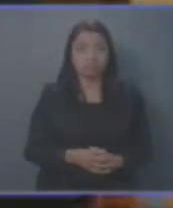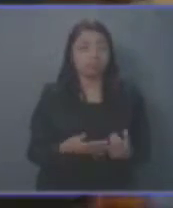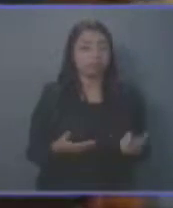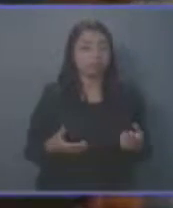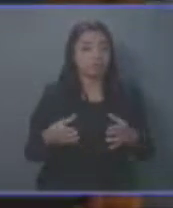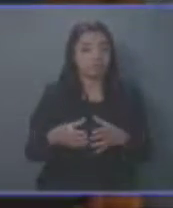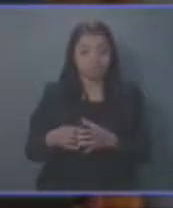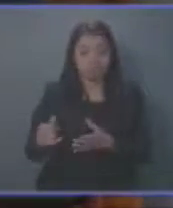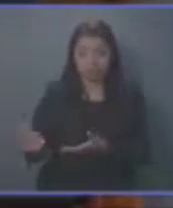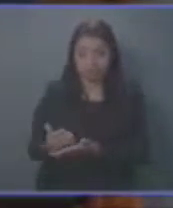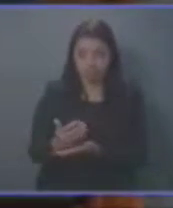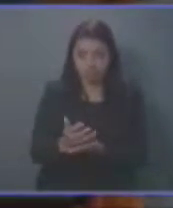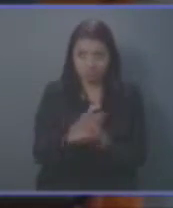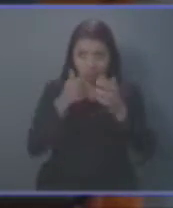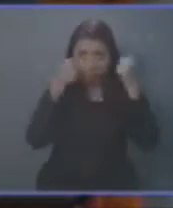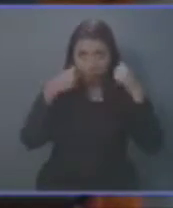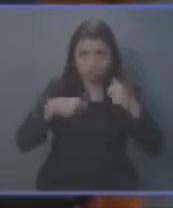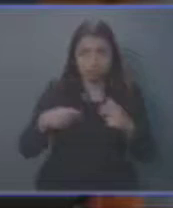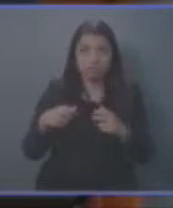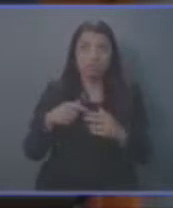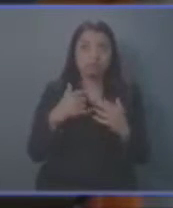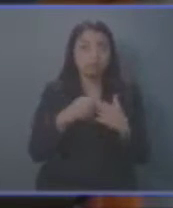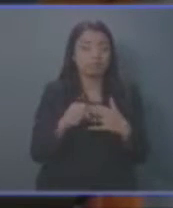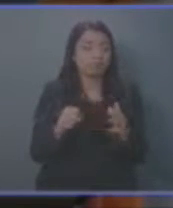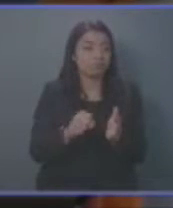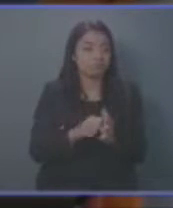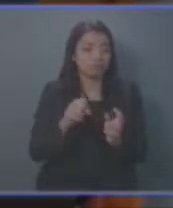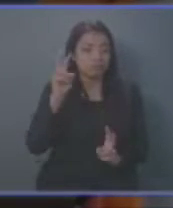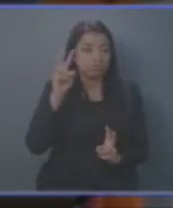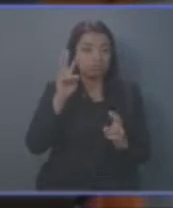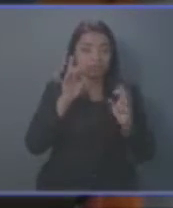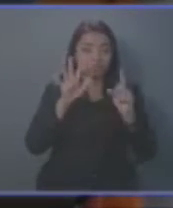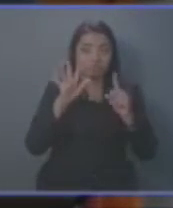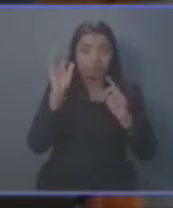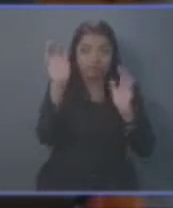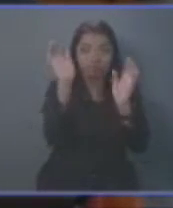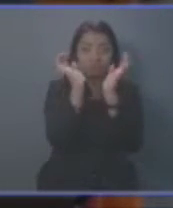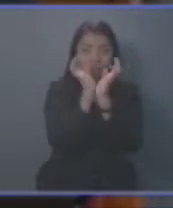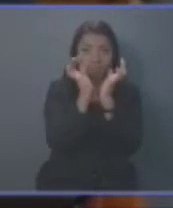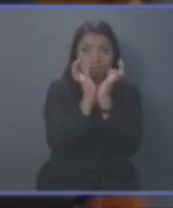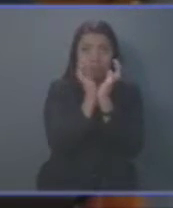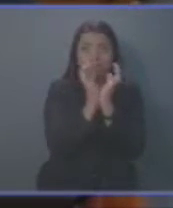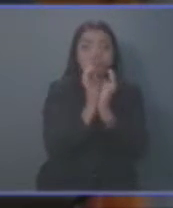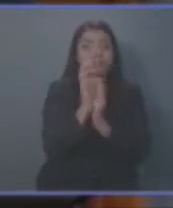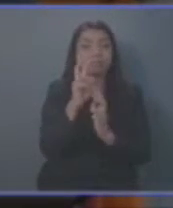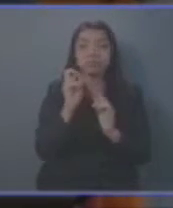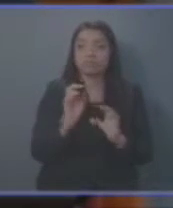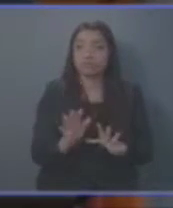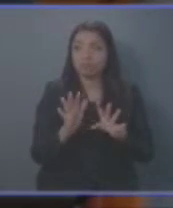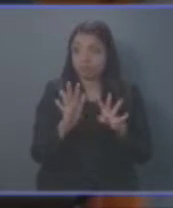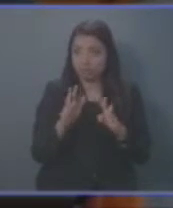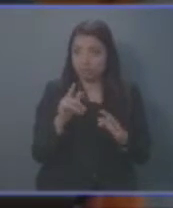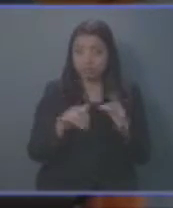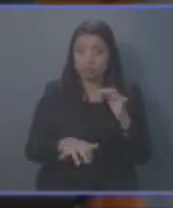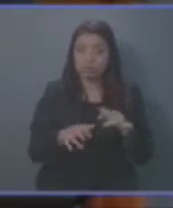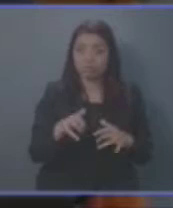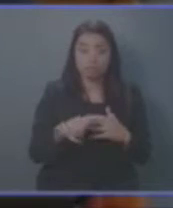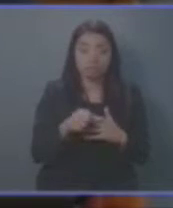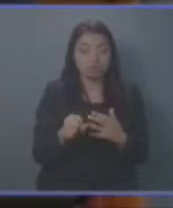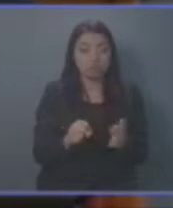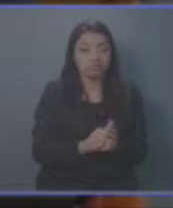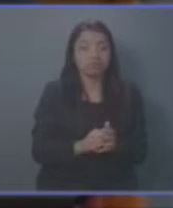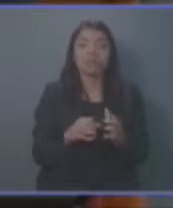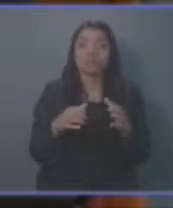Comisión de Hacienda Especial del Presupuesto Palacio Legislativo San Salvador, 6 de mayo de 2019. Señores secretarios de la Asamblea Legislativa